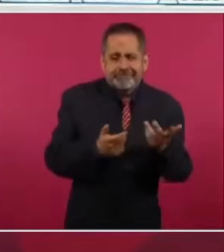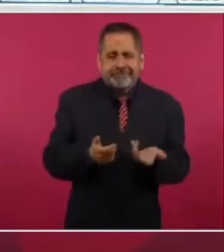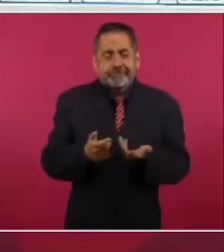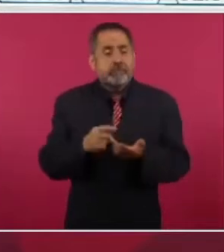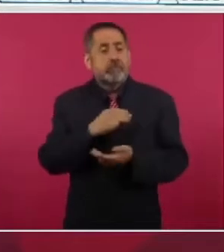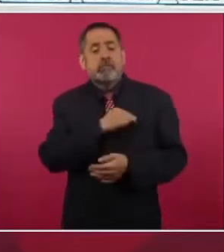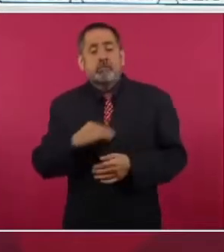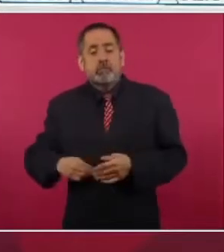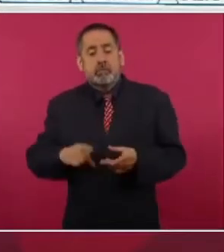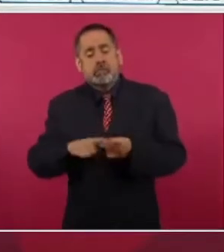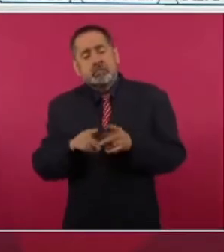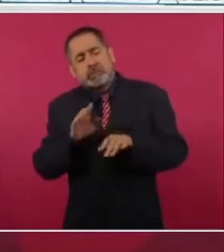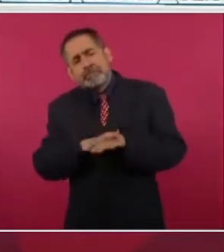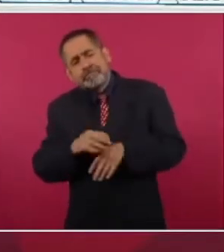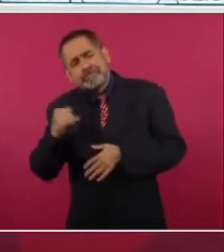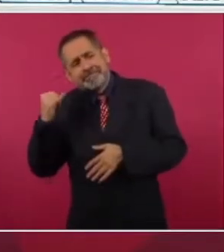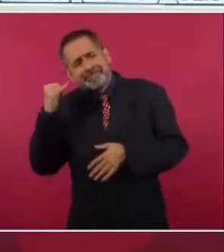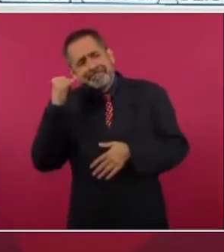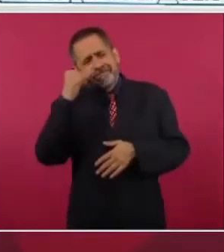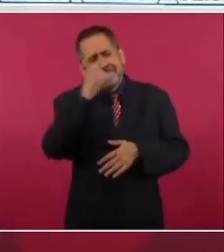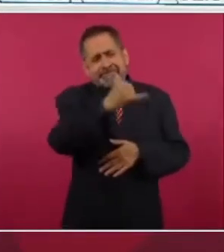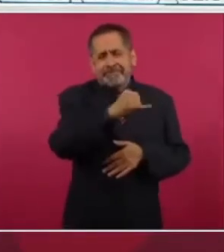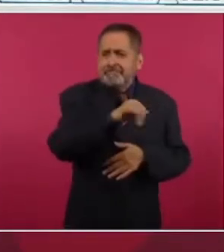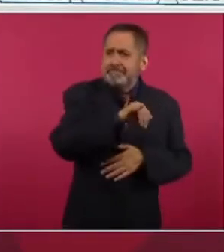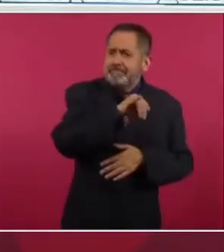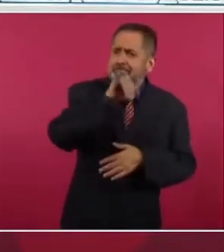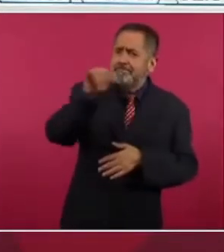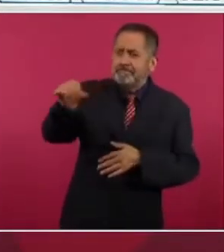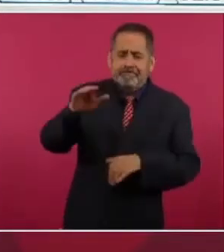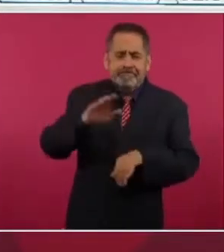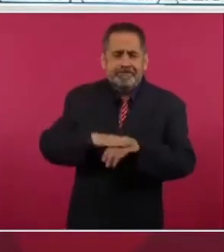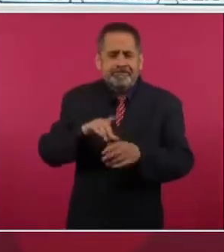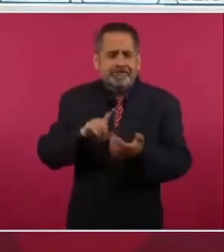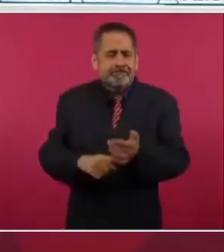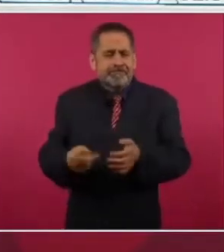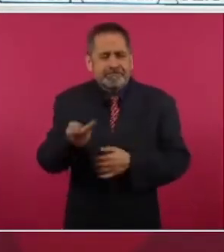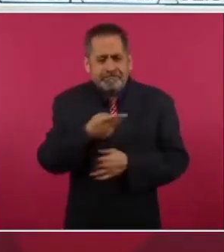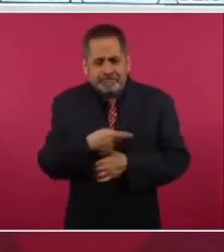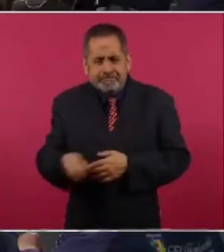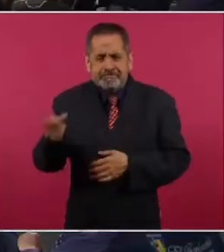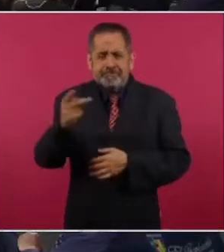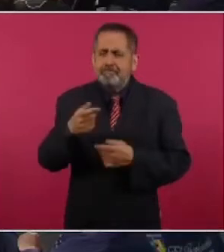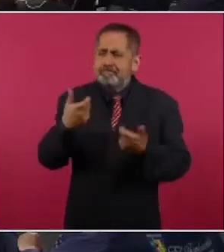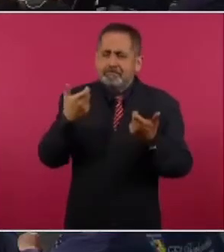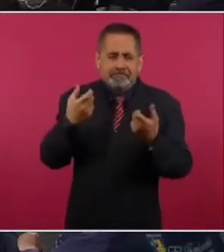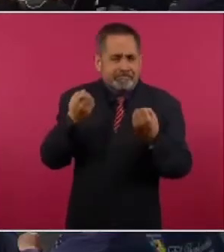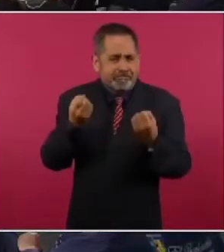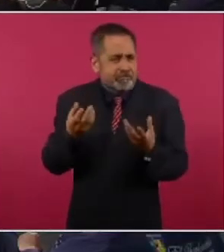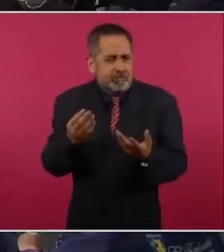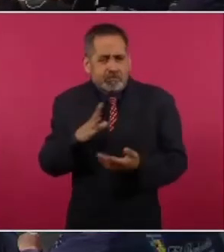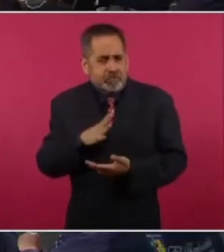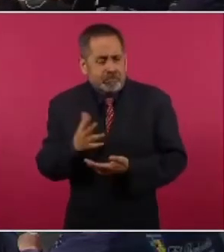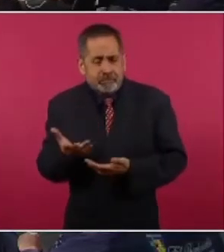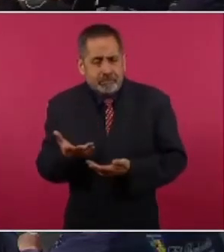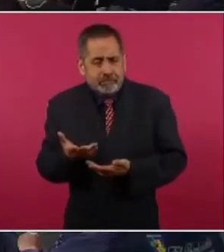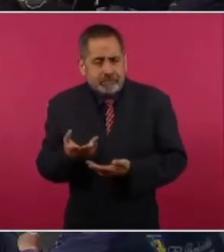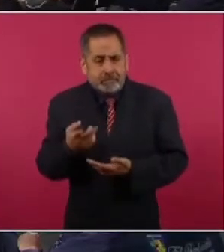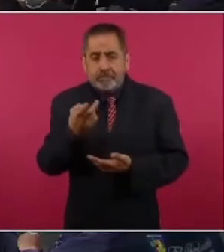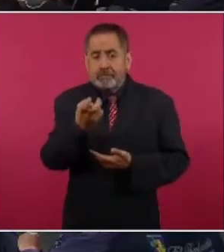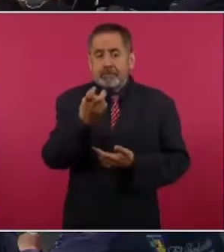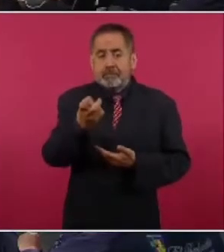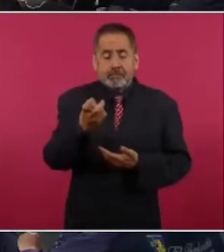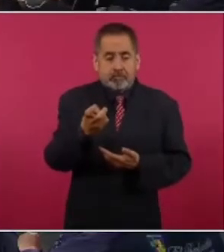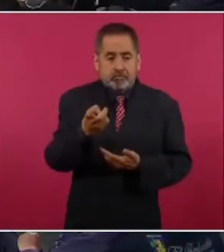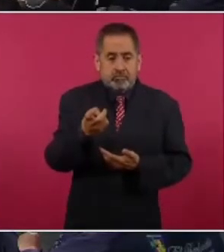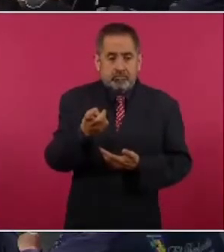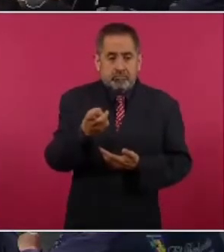más apartados, con mayores índices de pobreza y de marginación. Y también hay que decirlo, con menos